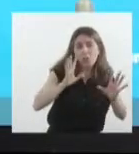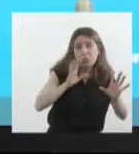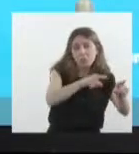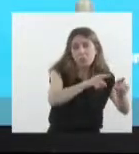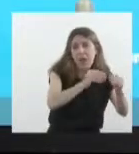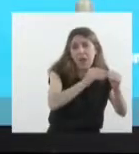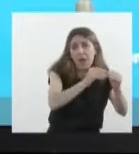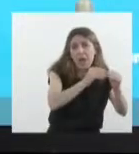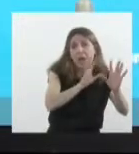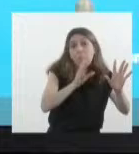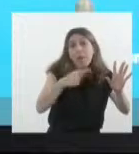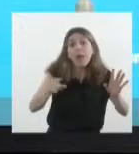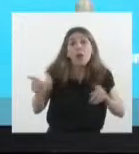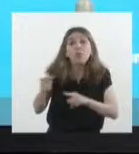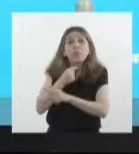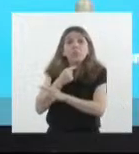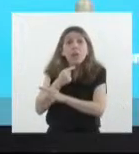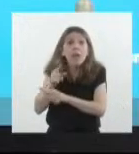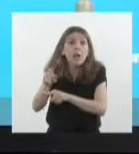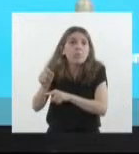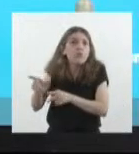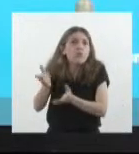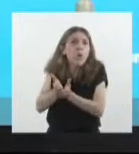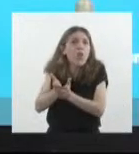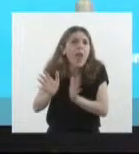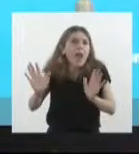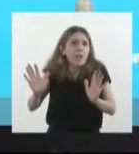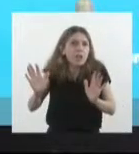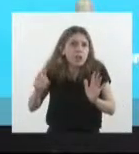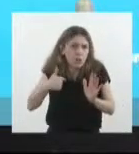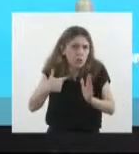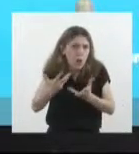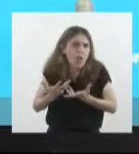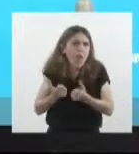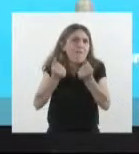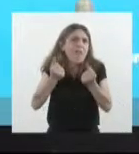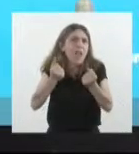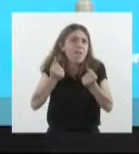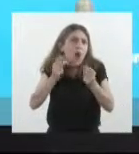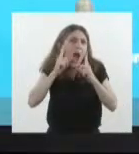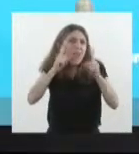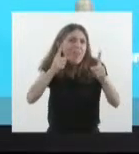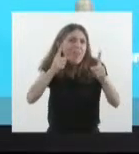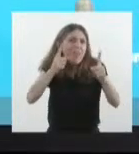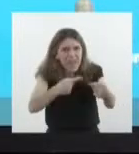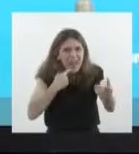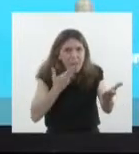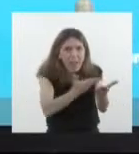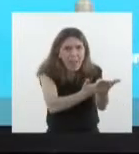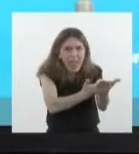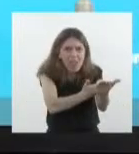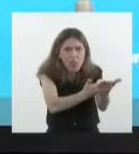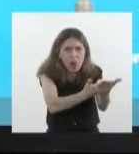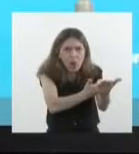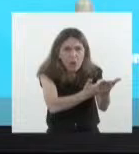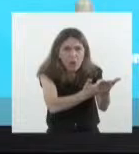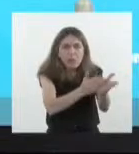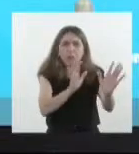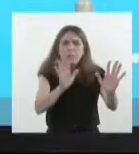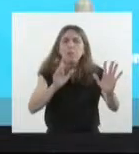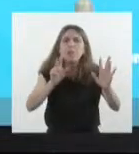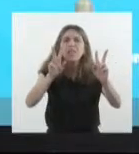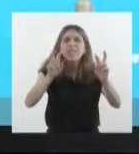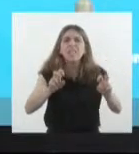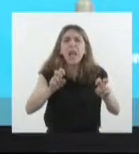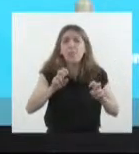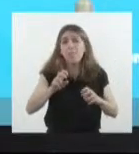pueden importar insumos, entonces no puedo fabricar para exportar para que ingresen dólares, espero que se entienda esa situación. ¿De dónde van a